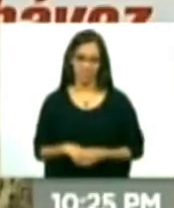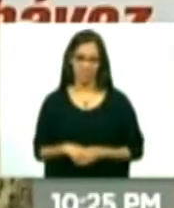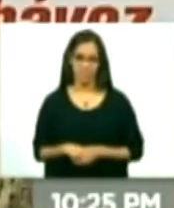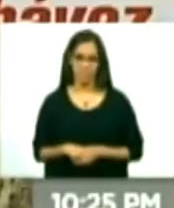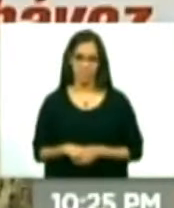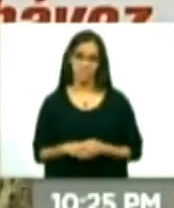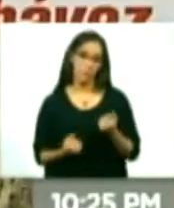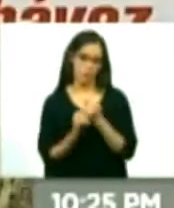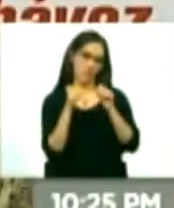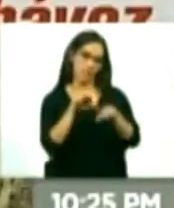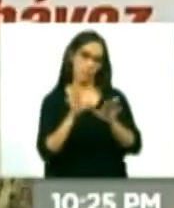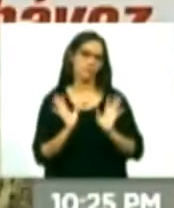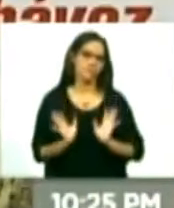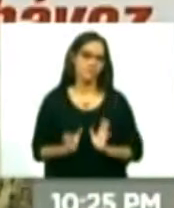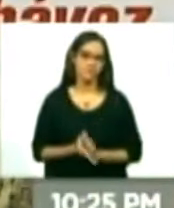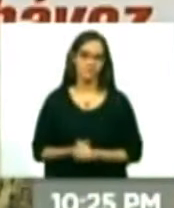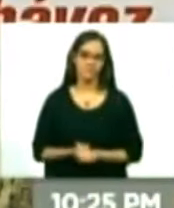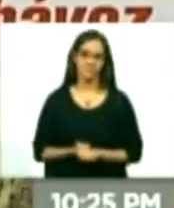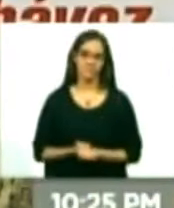Apoyate, pues.